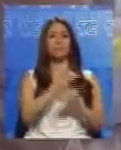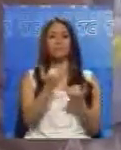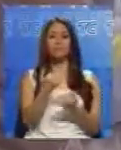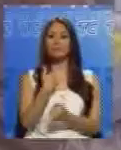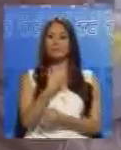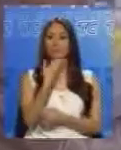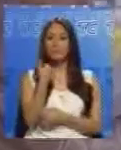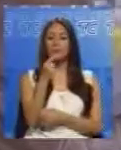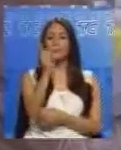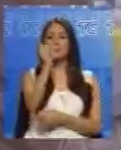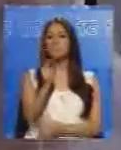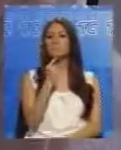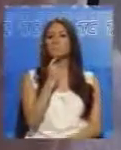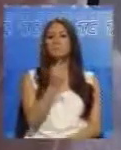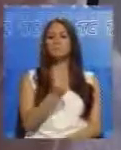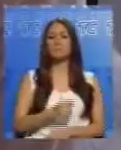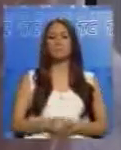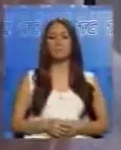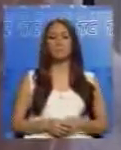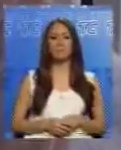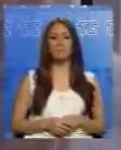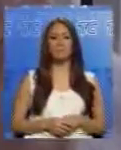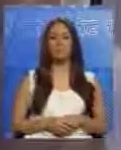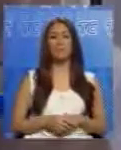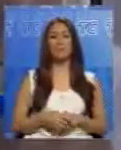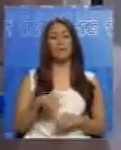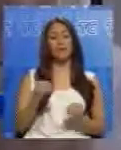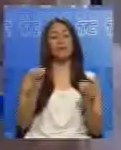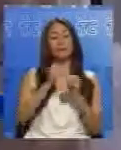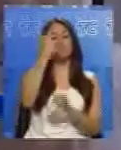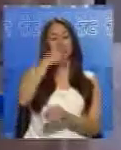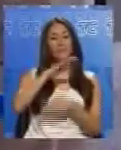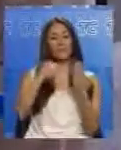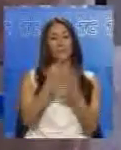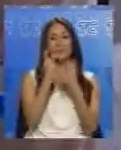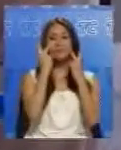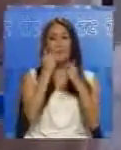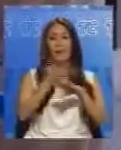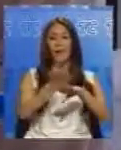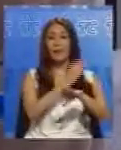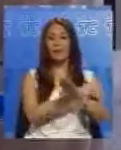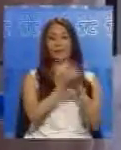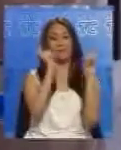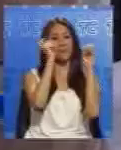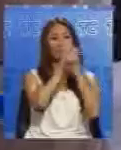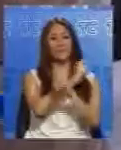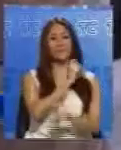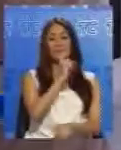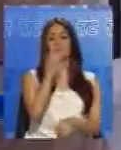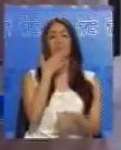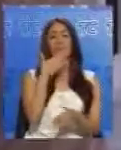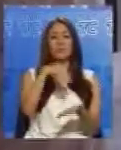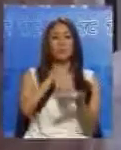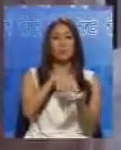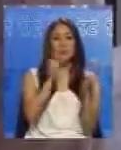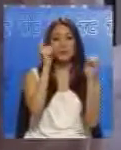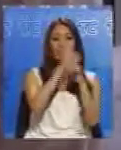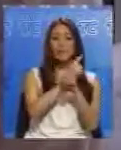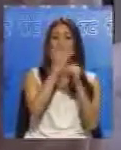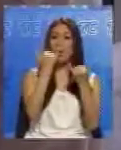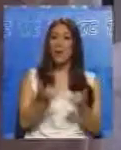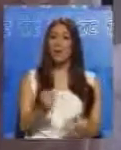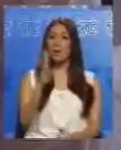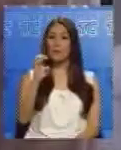Balutuña expresó su opinión. Sí, no solo que el ciego que no quiere ver, todos lo vivimos. Antes era muy difícil entrar a estudiar. Hoy en cambio tienen